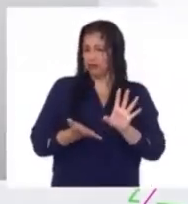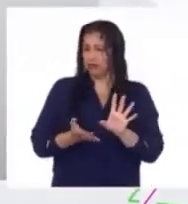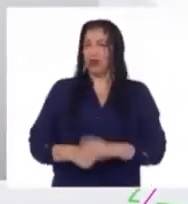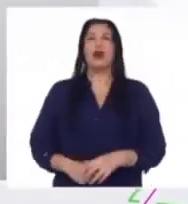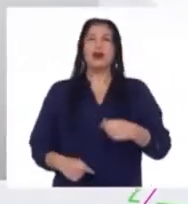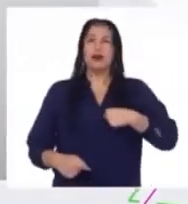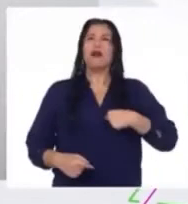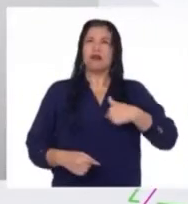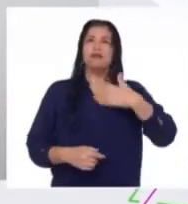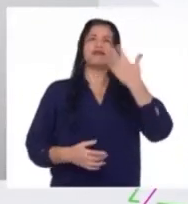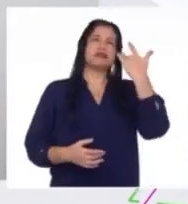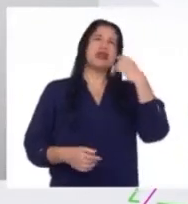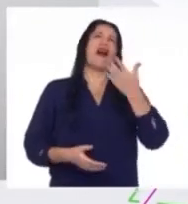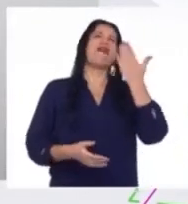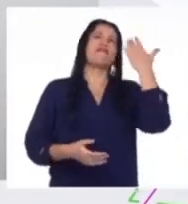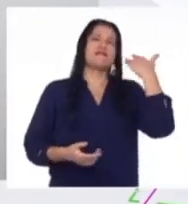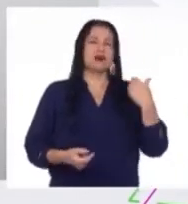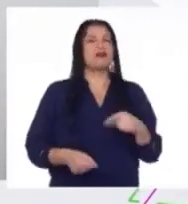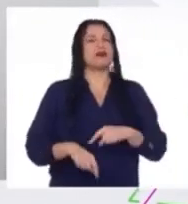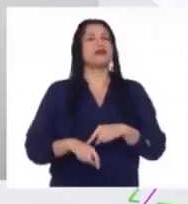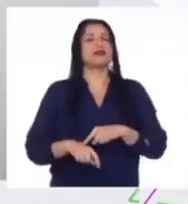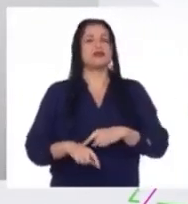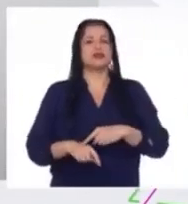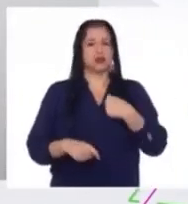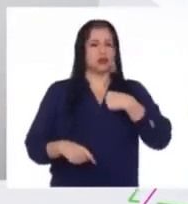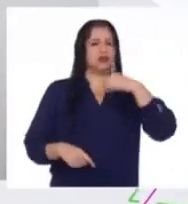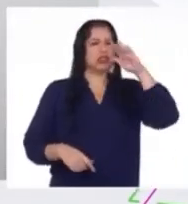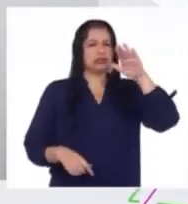Una vez, cuando era muy chica,